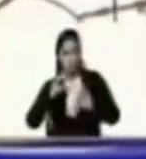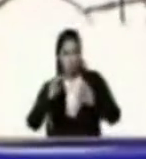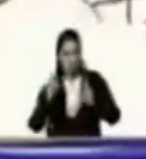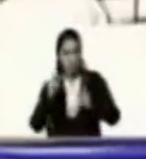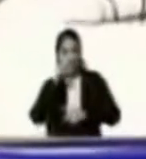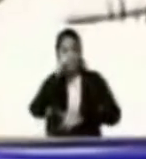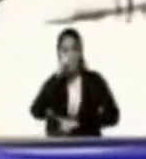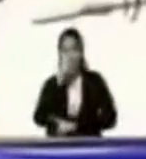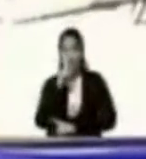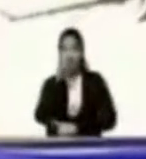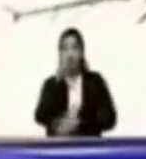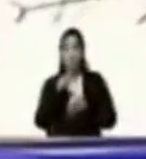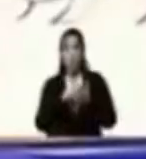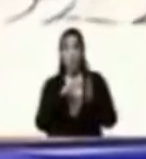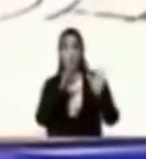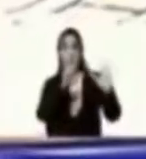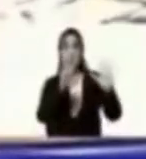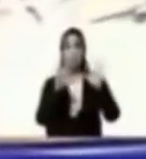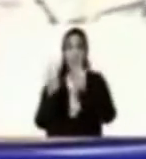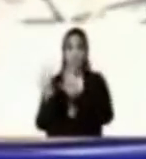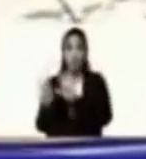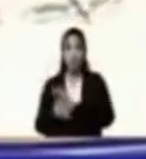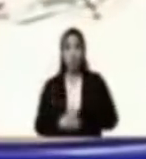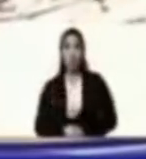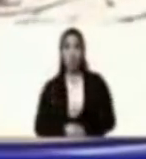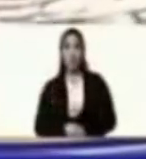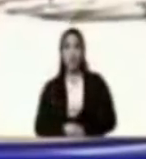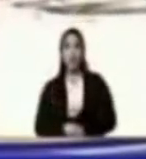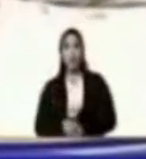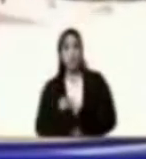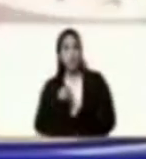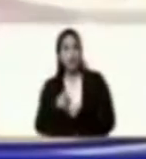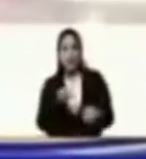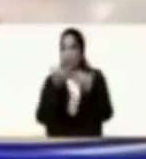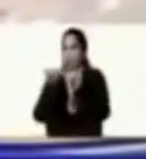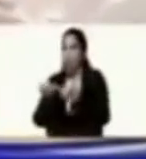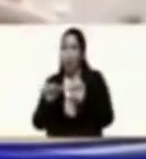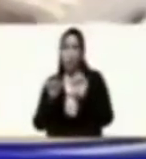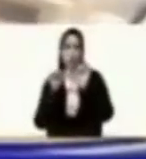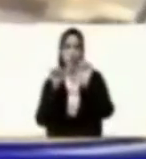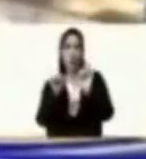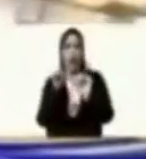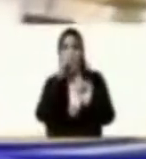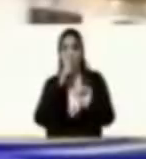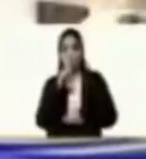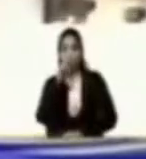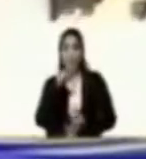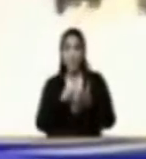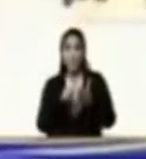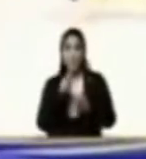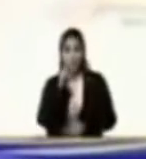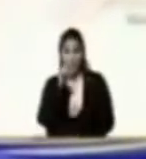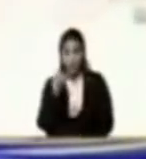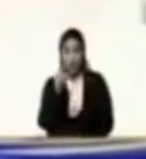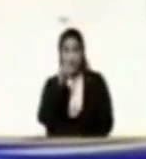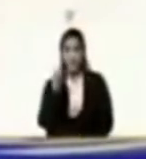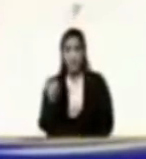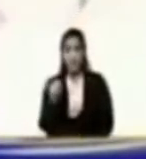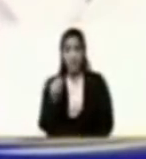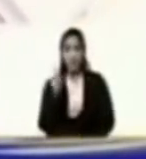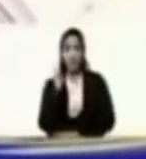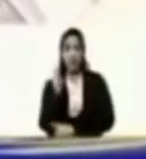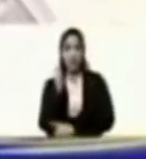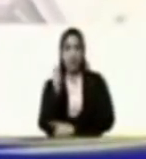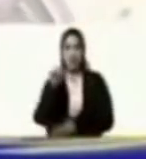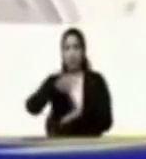año 2019, y así continuará este año 2020. La tarea central fue